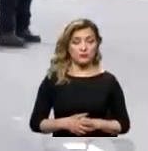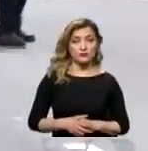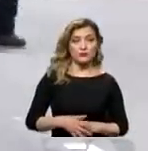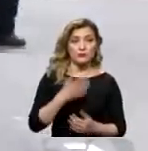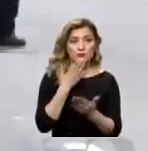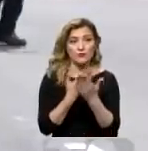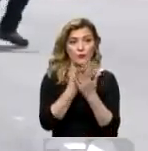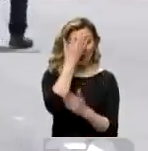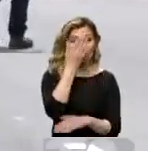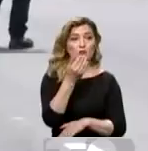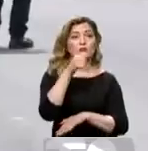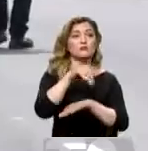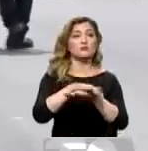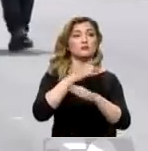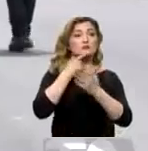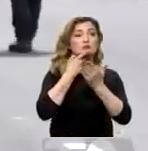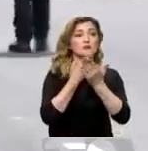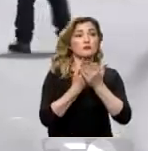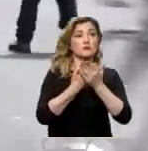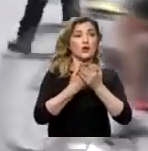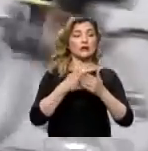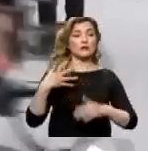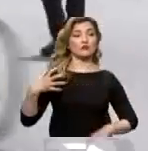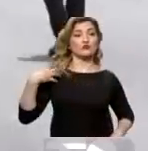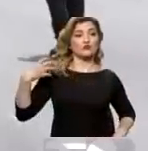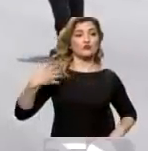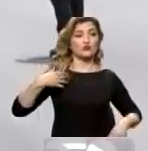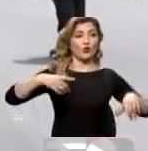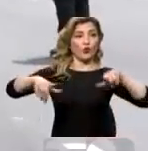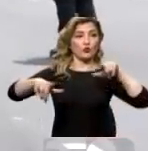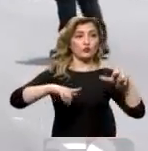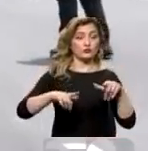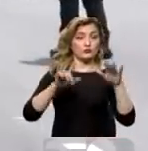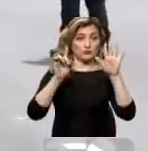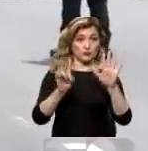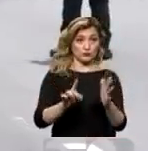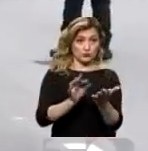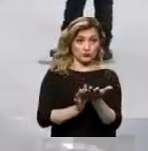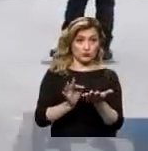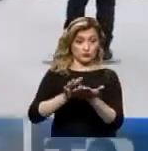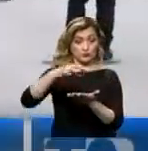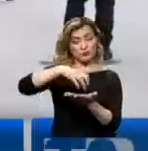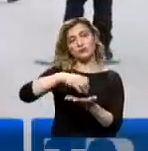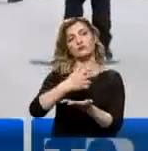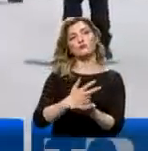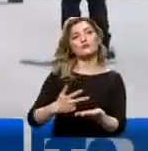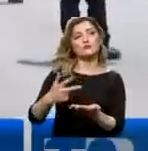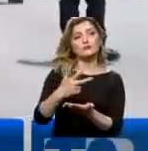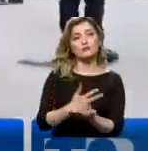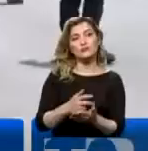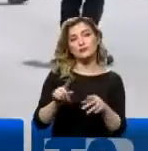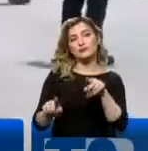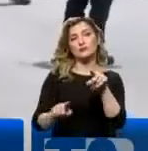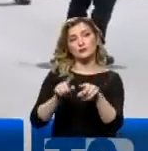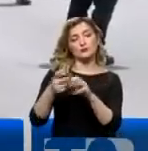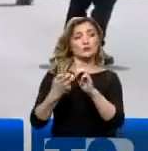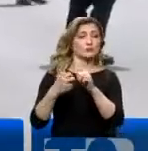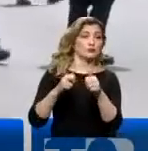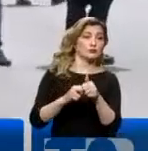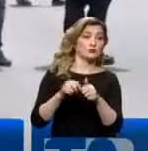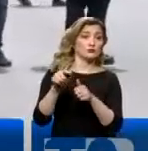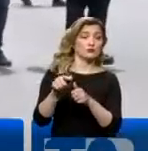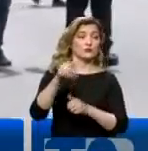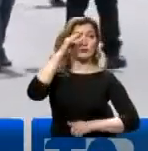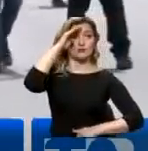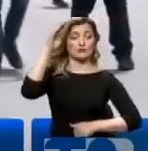Gracias, buenas tardes. Así es, la medida de hecho continúa aquí en los 6 cantones de la provincia del Carchi. Se han presentado algunos incidentes con la